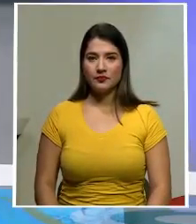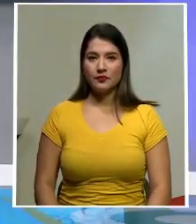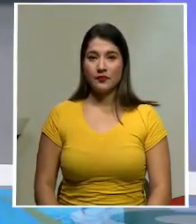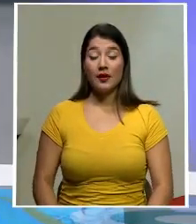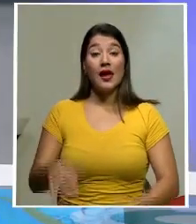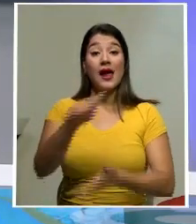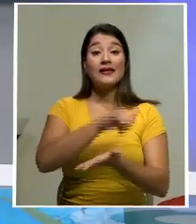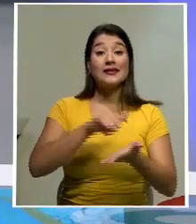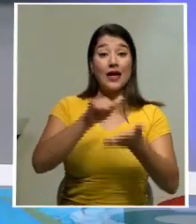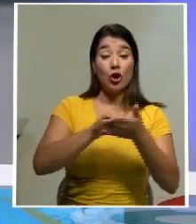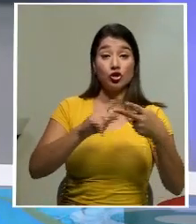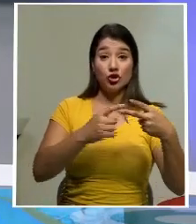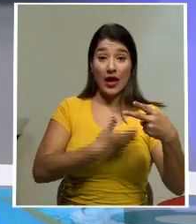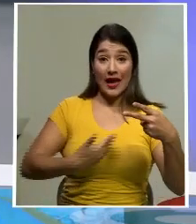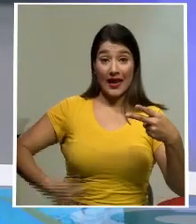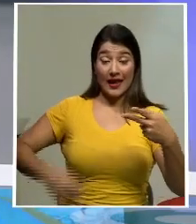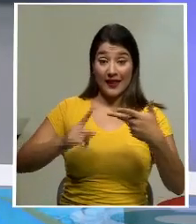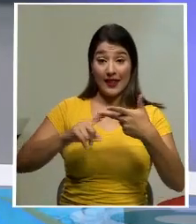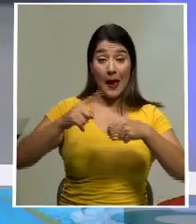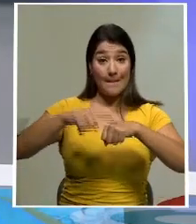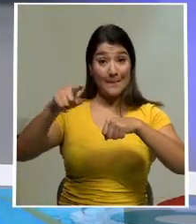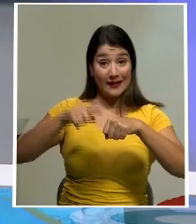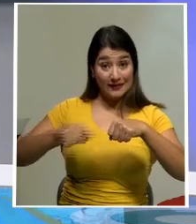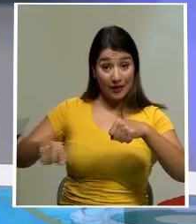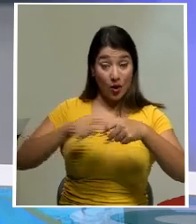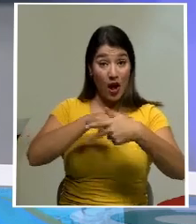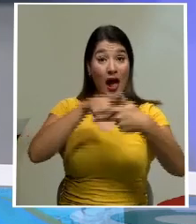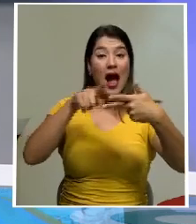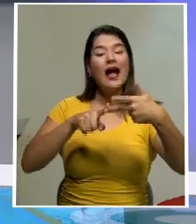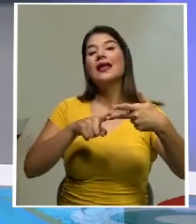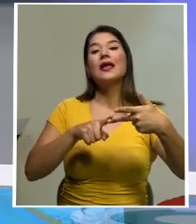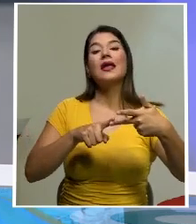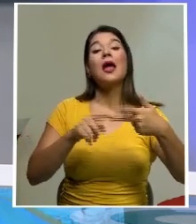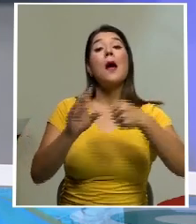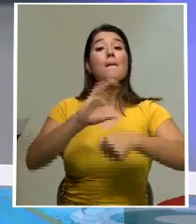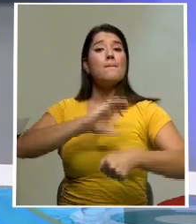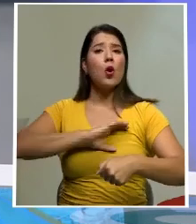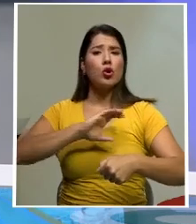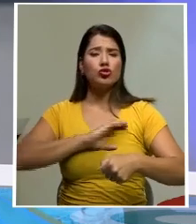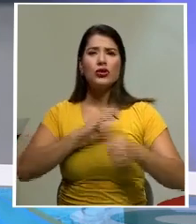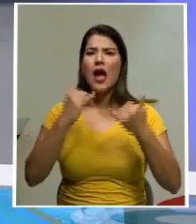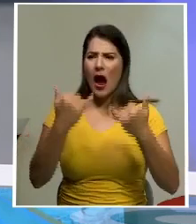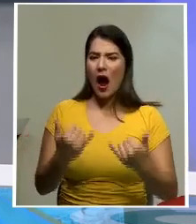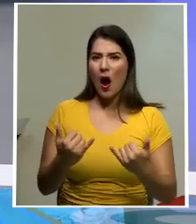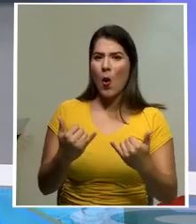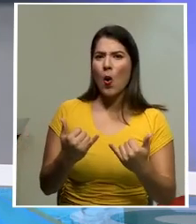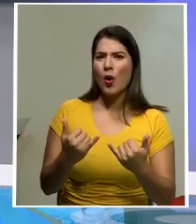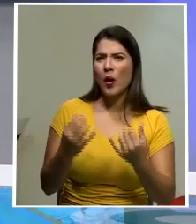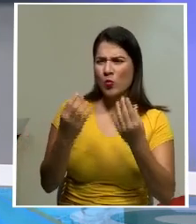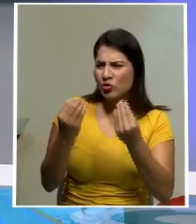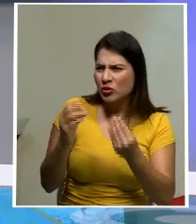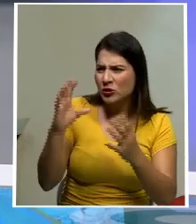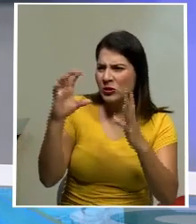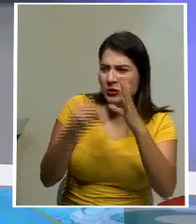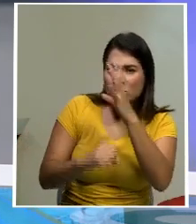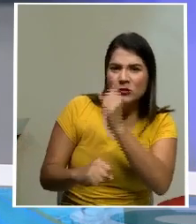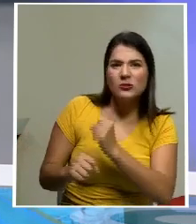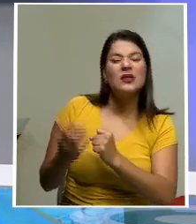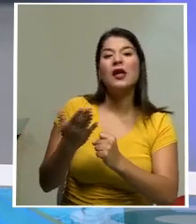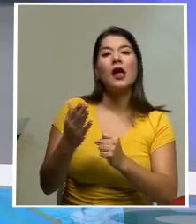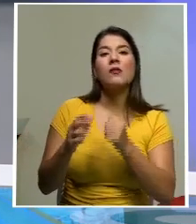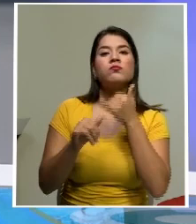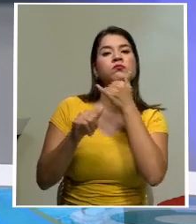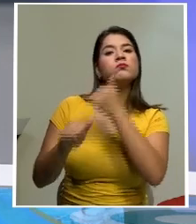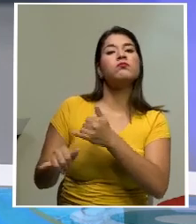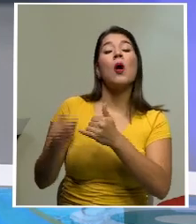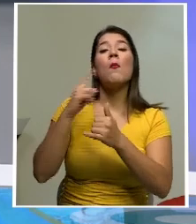San José, Heredia y Pérez Celedón son las zonas del país donde la policía está procesando la mayoría de casos por acoso sexual callejero. Desde